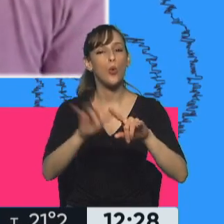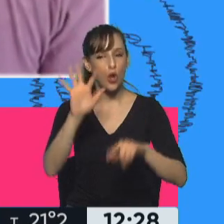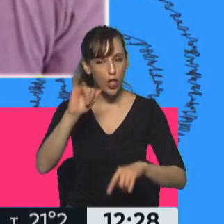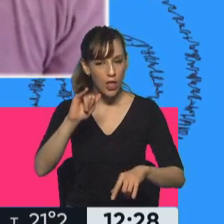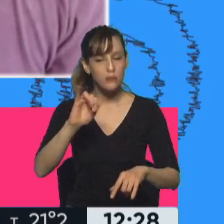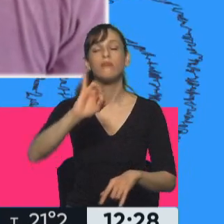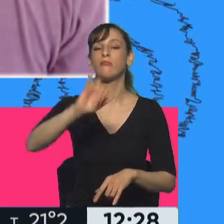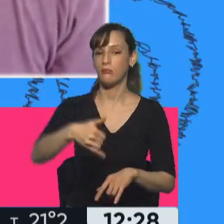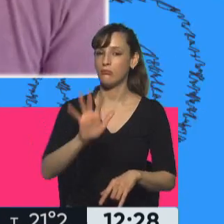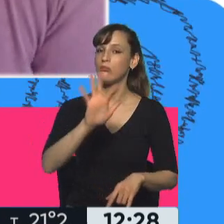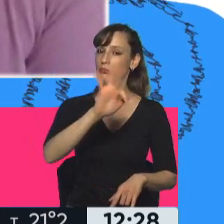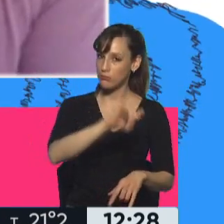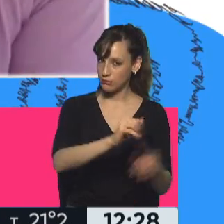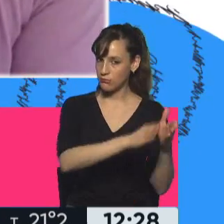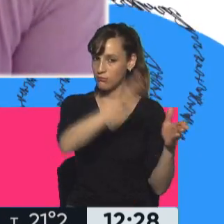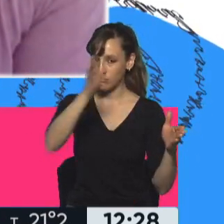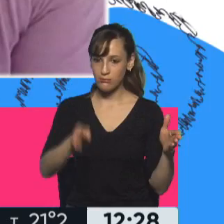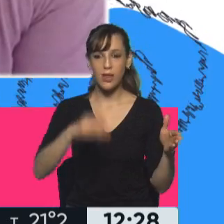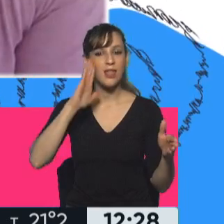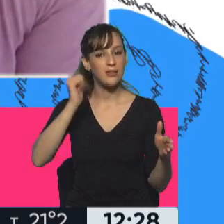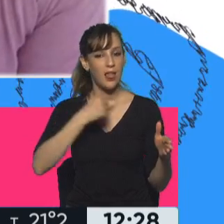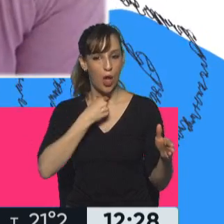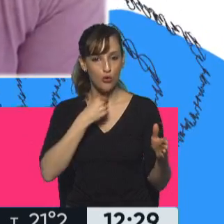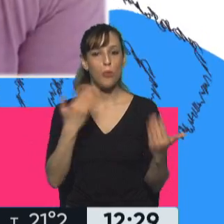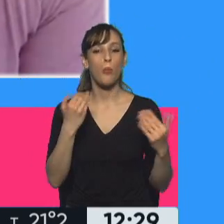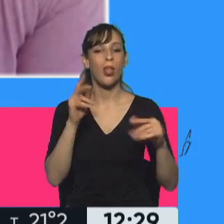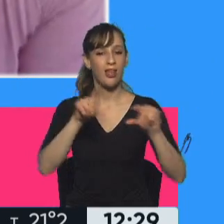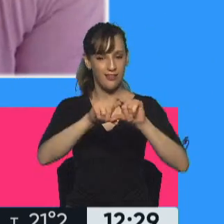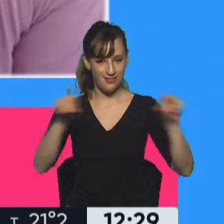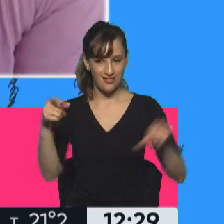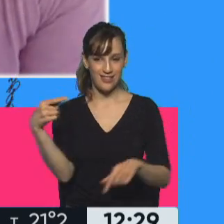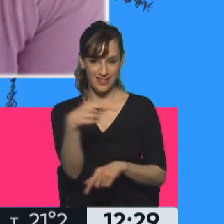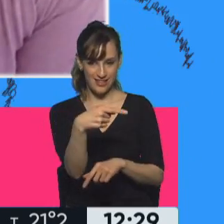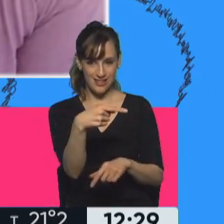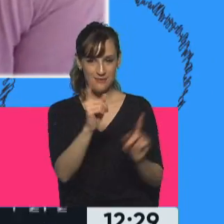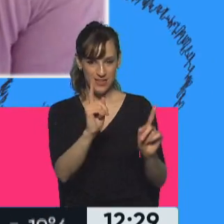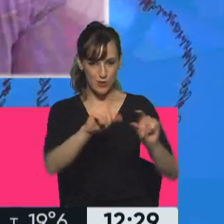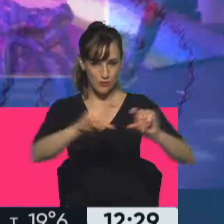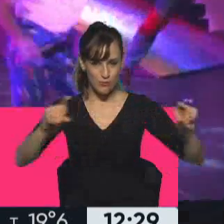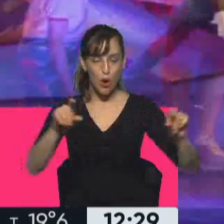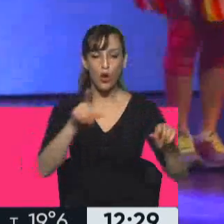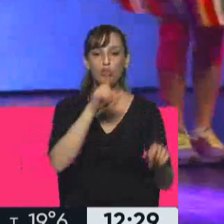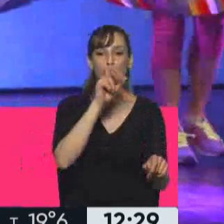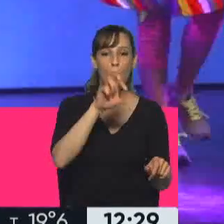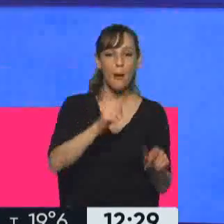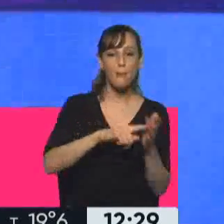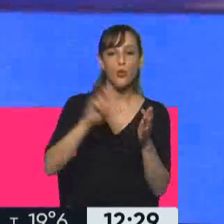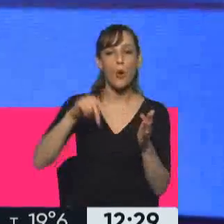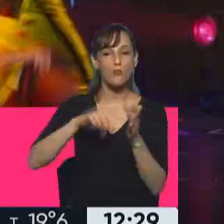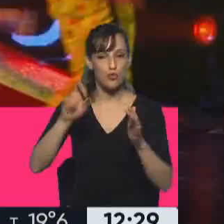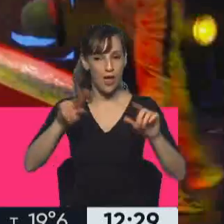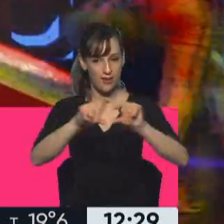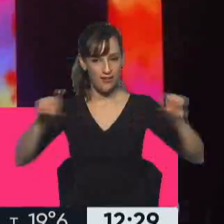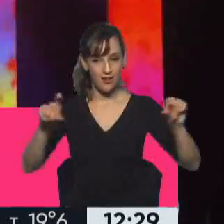Todos los días hasta el 16 de agosto entrando en topa.com.ar, que es el sitio oficial para sacar los tickets y accesos. Con un acceso